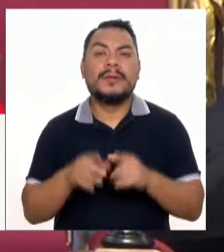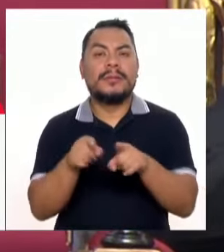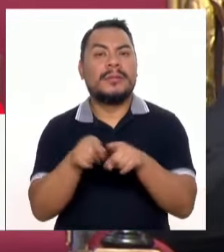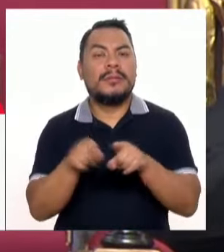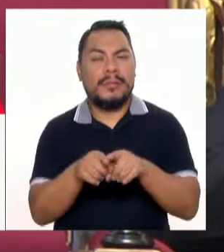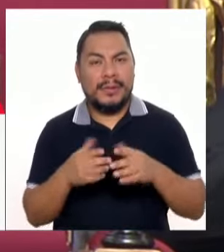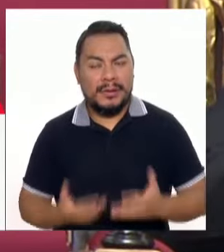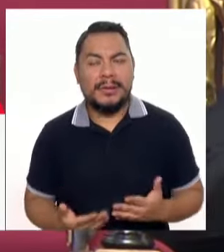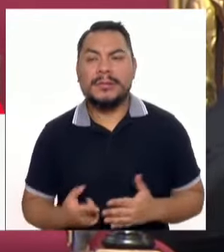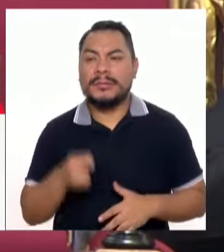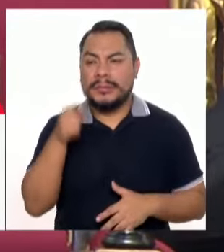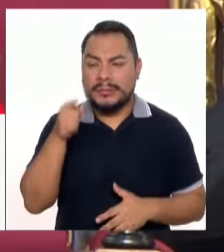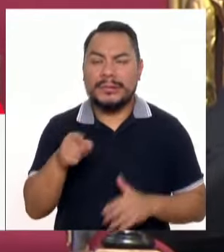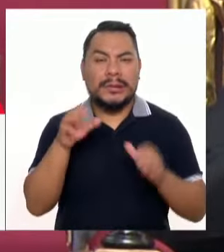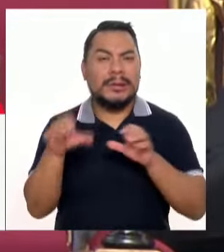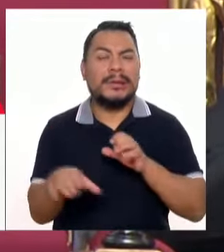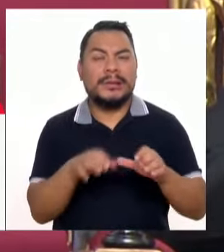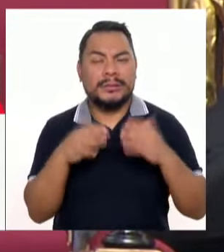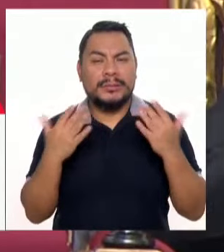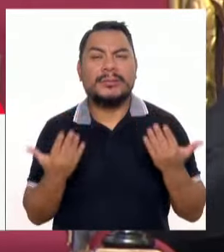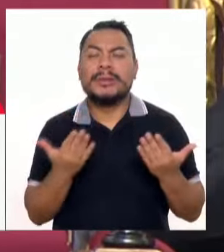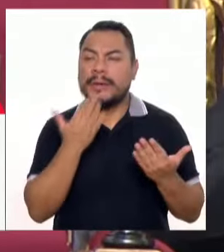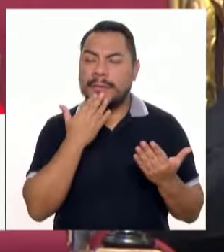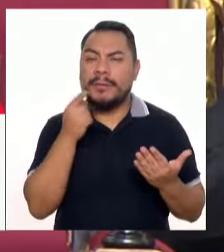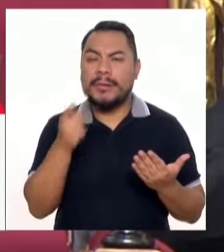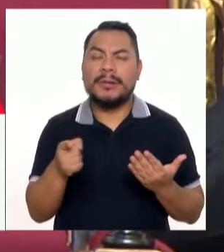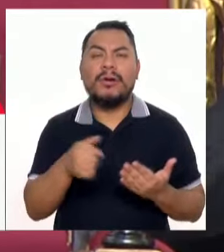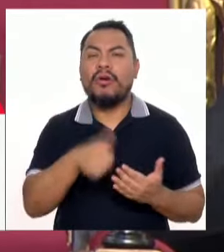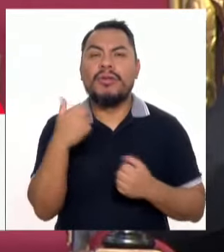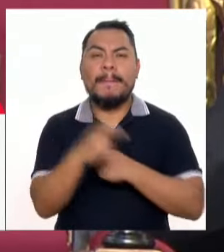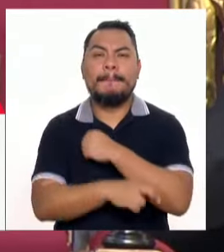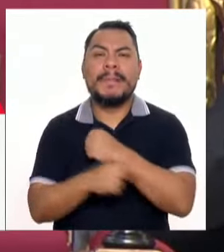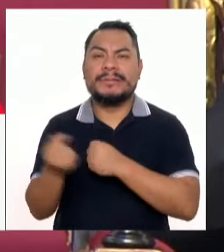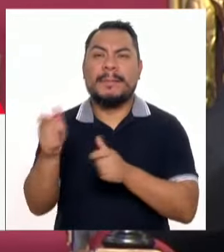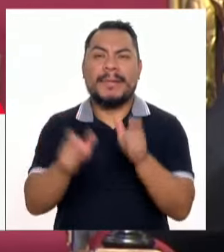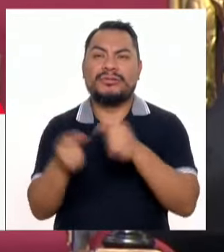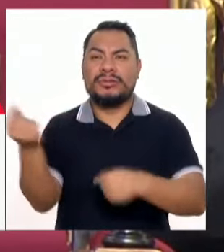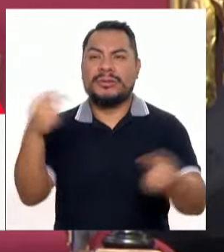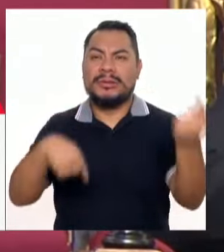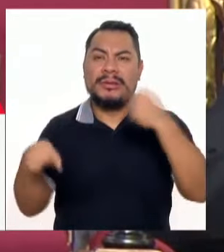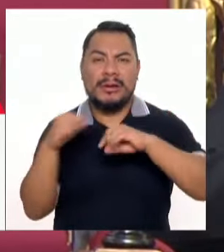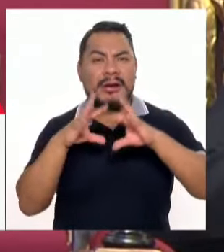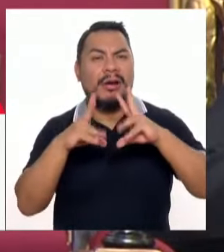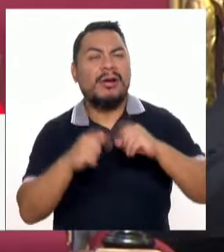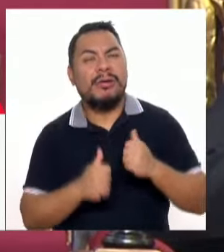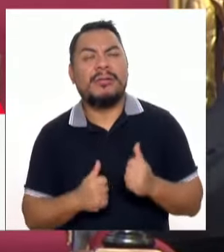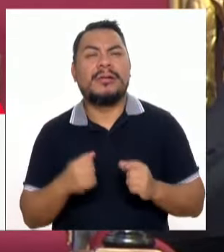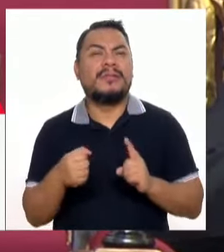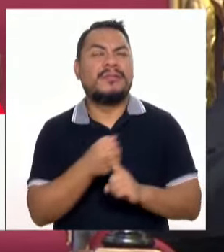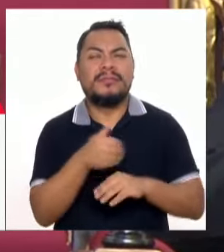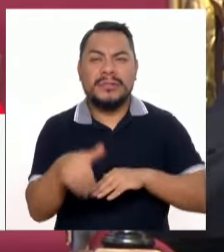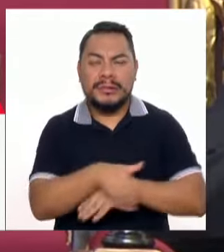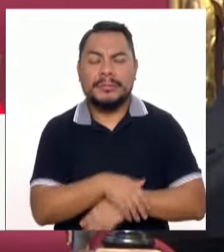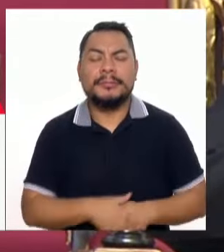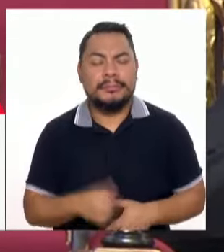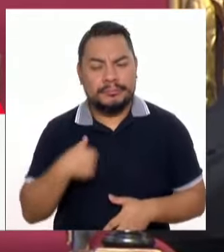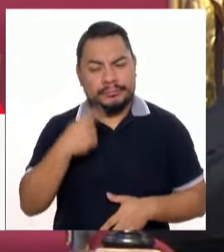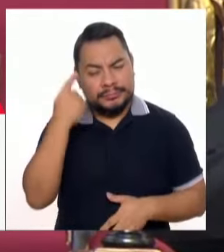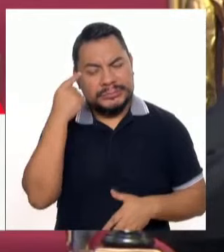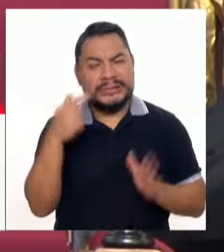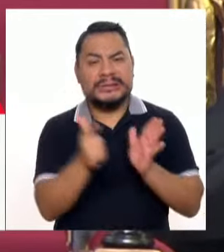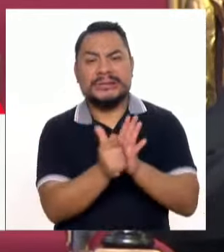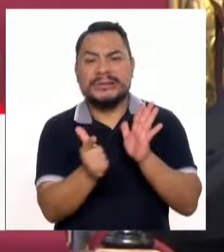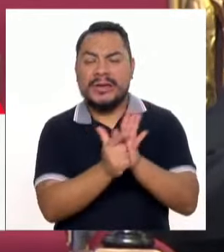Asimismo, frente a la acción delictiva cometida por extranjeros, queremos llenar un vacío en nuestra legislación